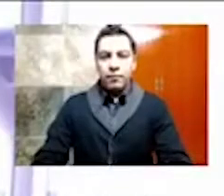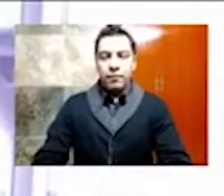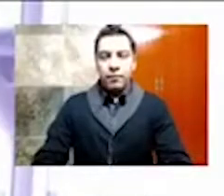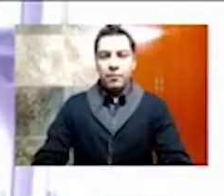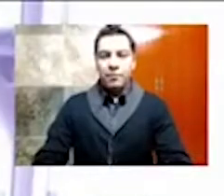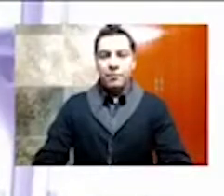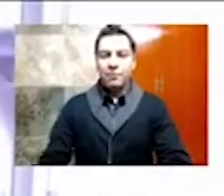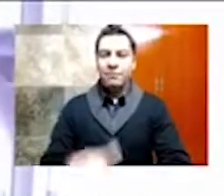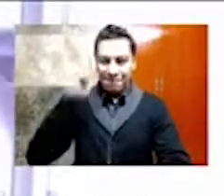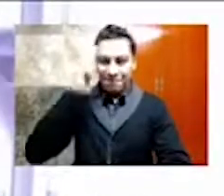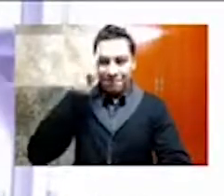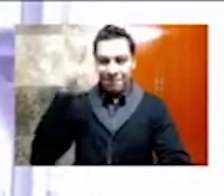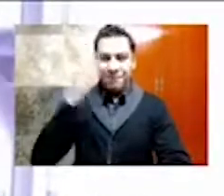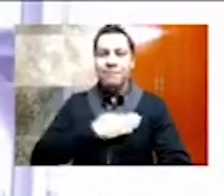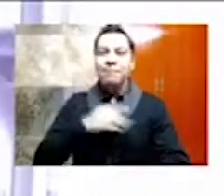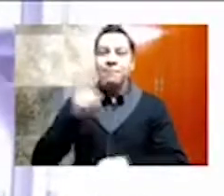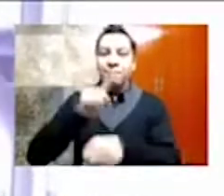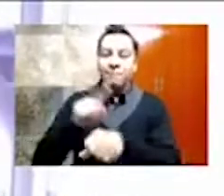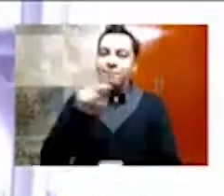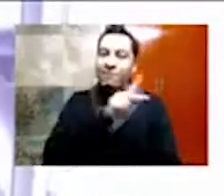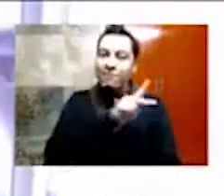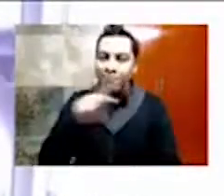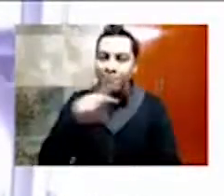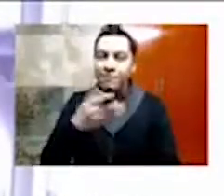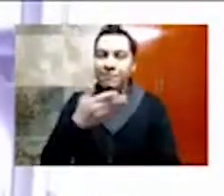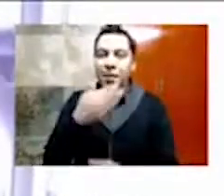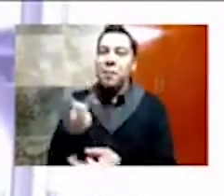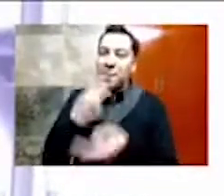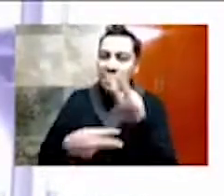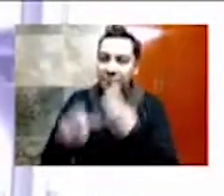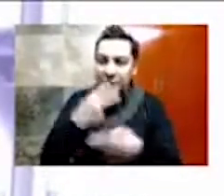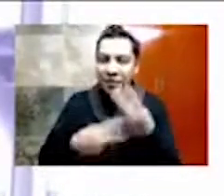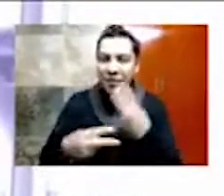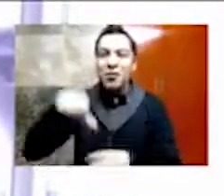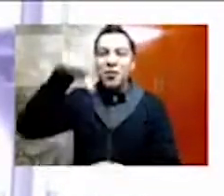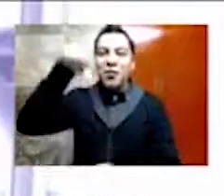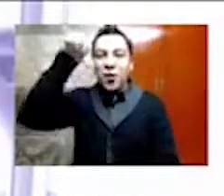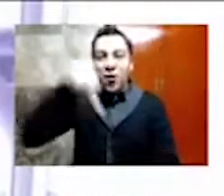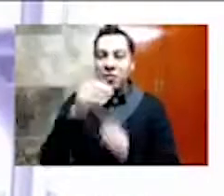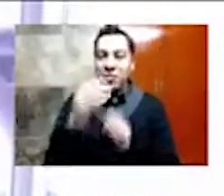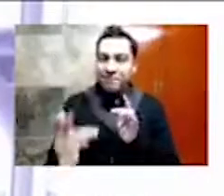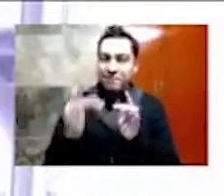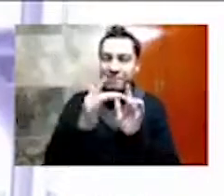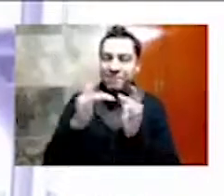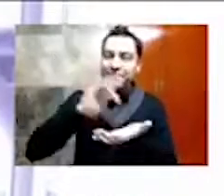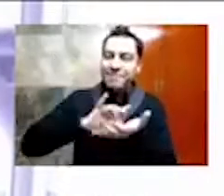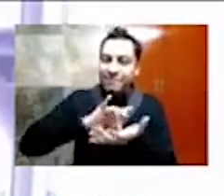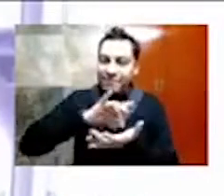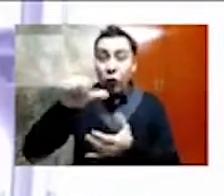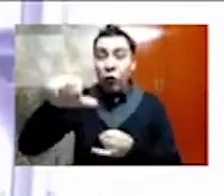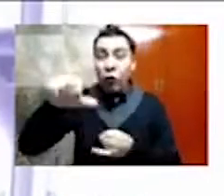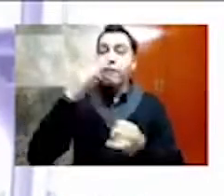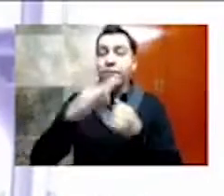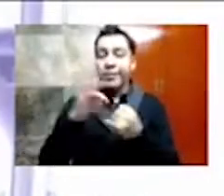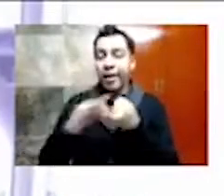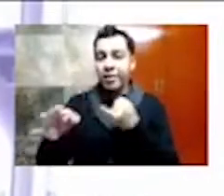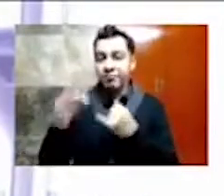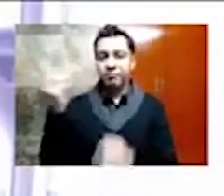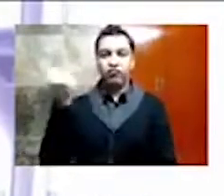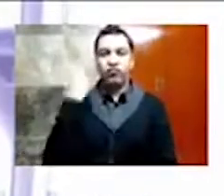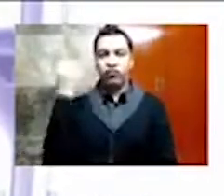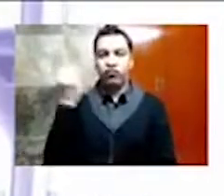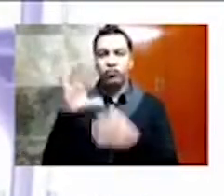Muy buenos días, tengan todas y todos ustedes bienvenidas y bienvenidos a esta última sesión, a la quinta y